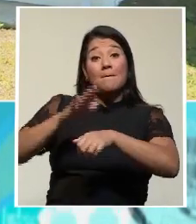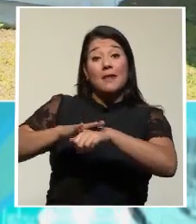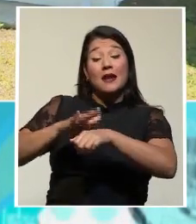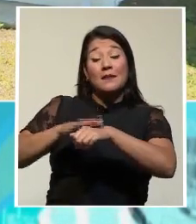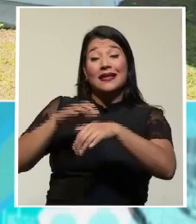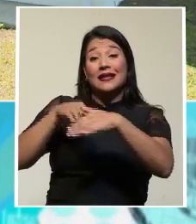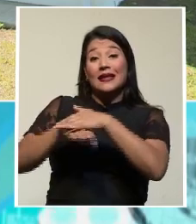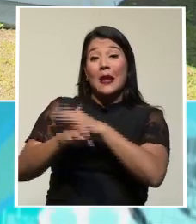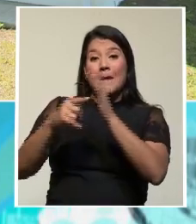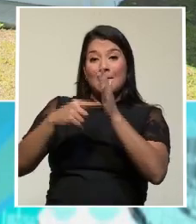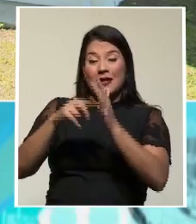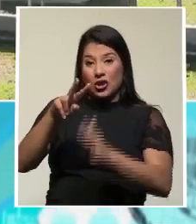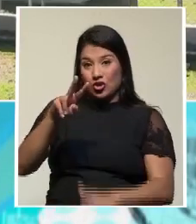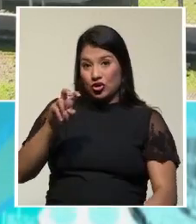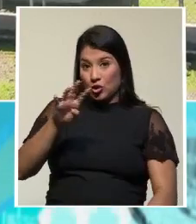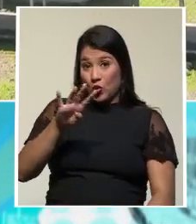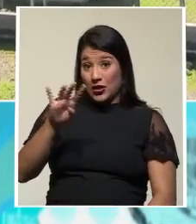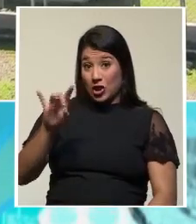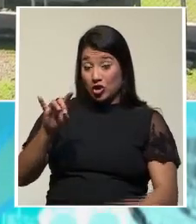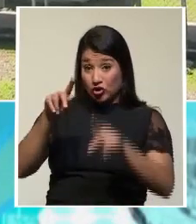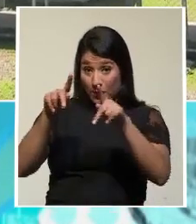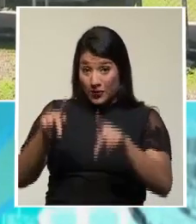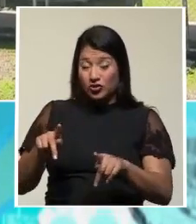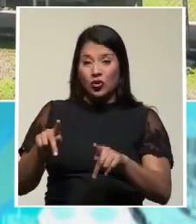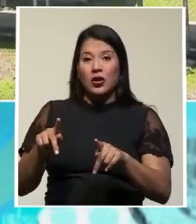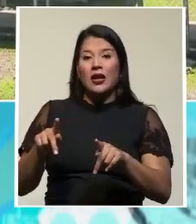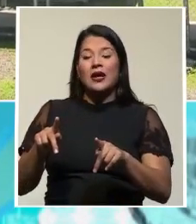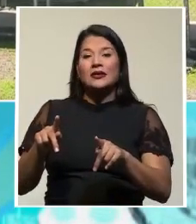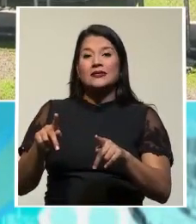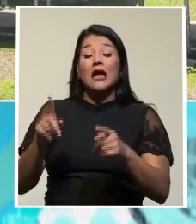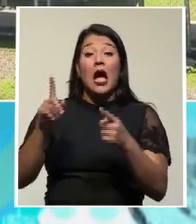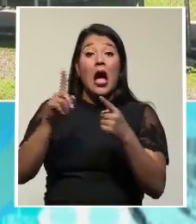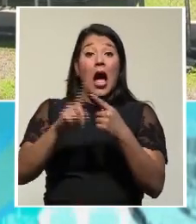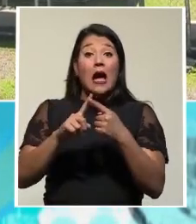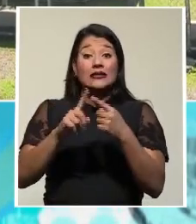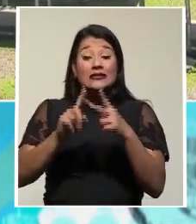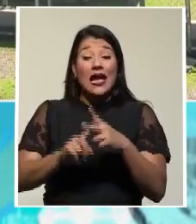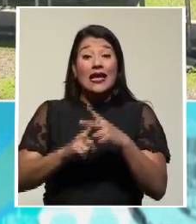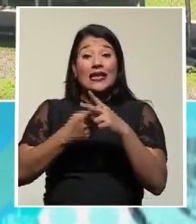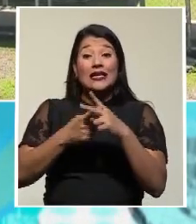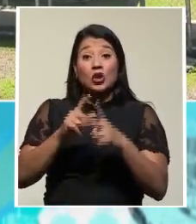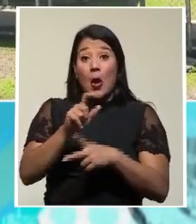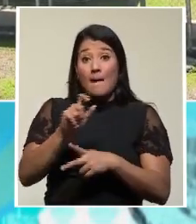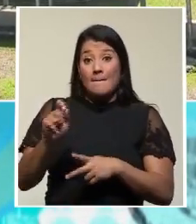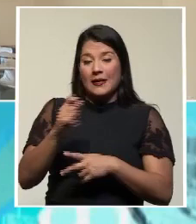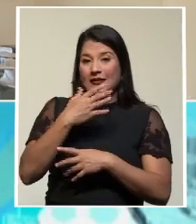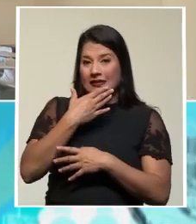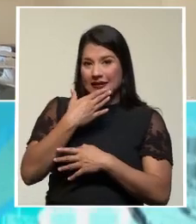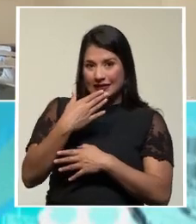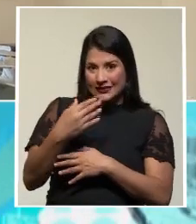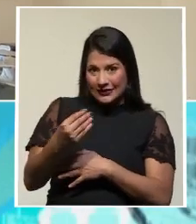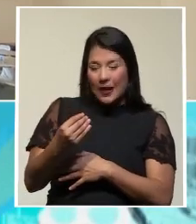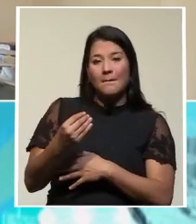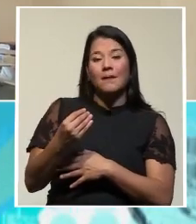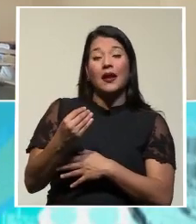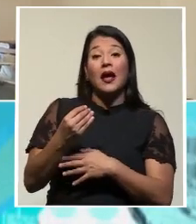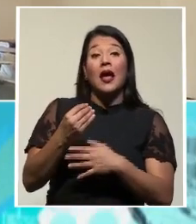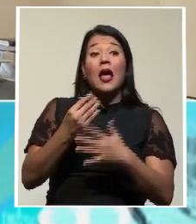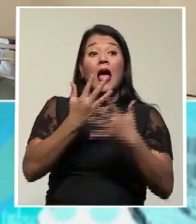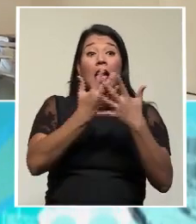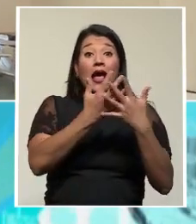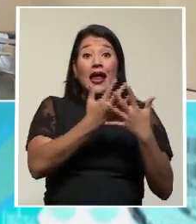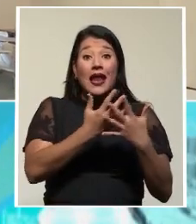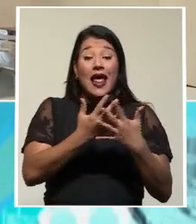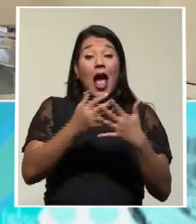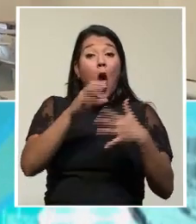1.248 personas privadas de libertad hasta inicios del mes de diciembre, las celdas del OIJ